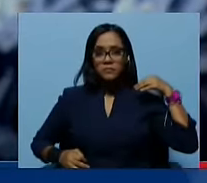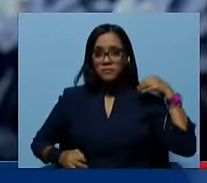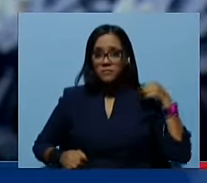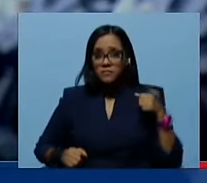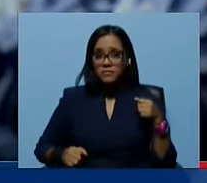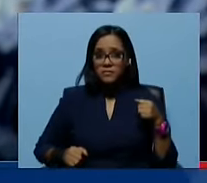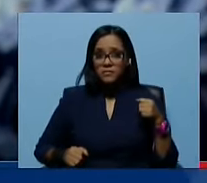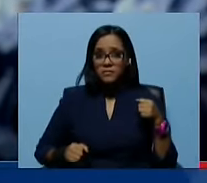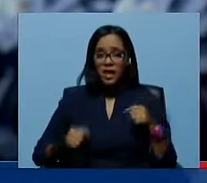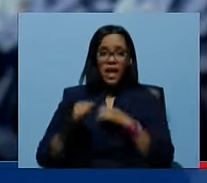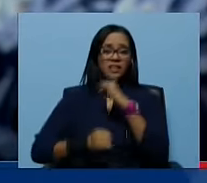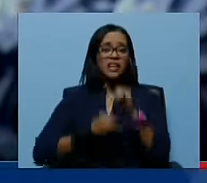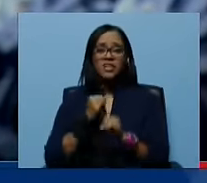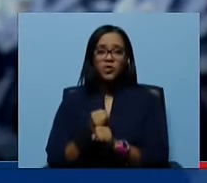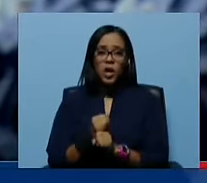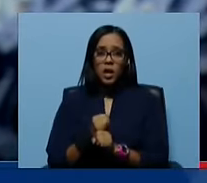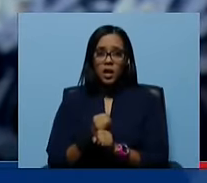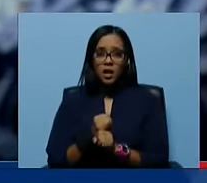en el exterior.